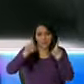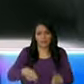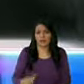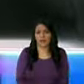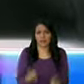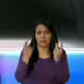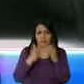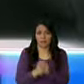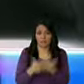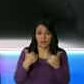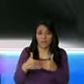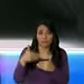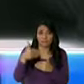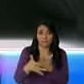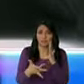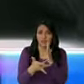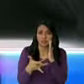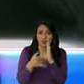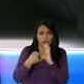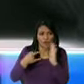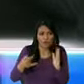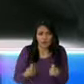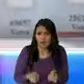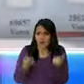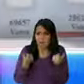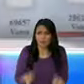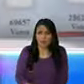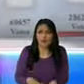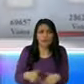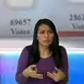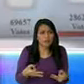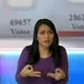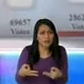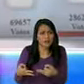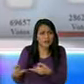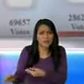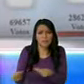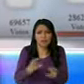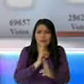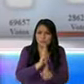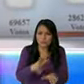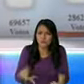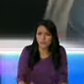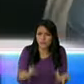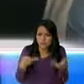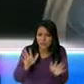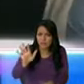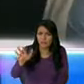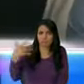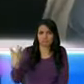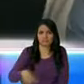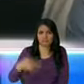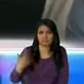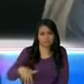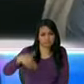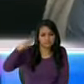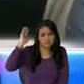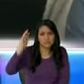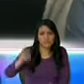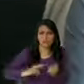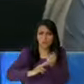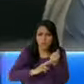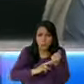afirman que con el adelanto tecnológico es inentendible las demoras en entregar los resultados finales. Ellos han tenido los